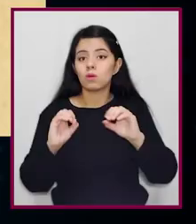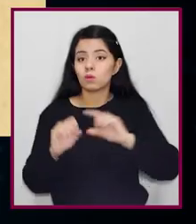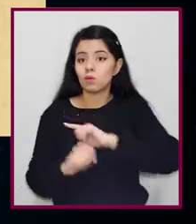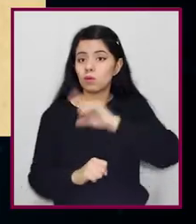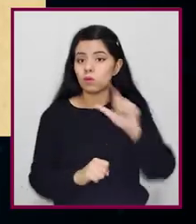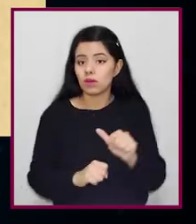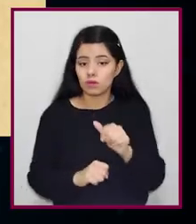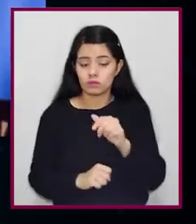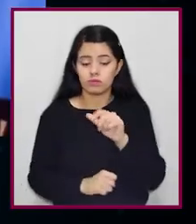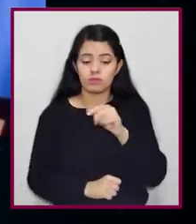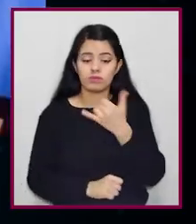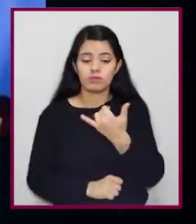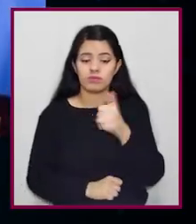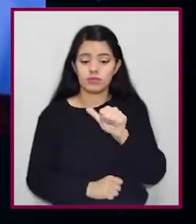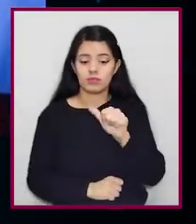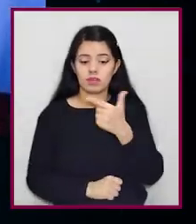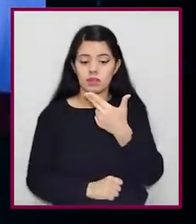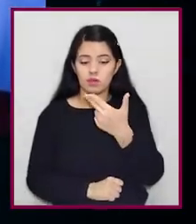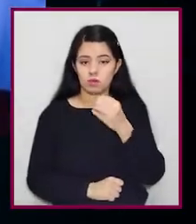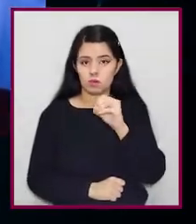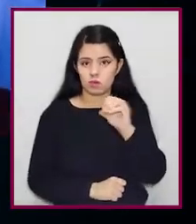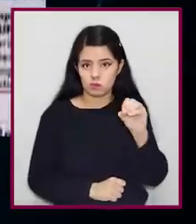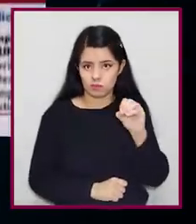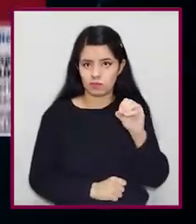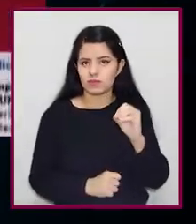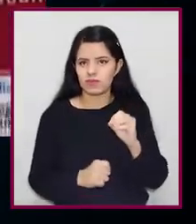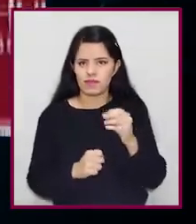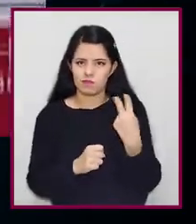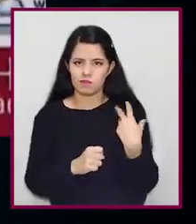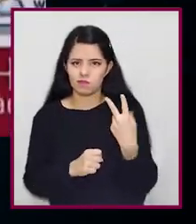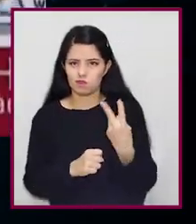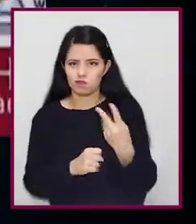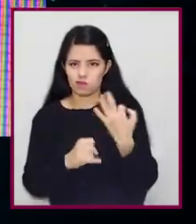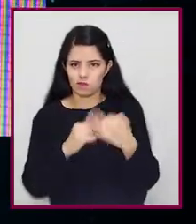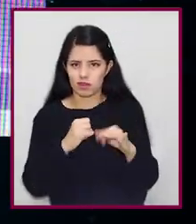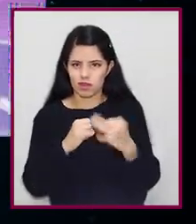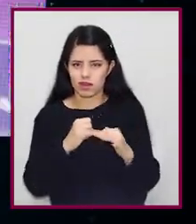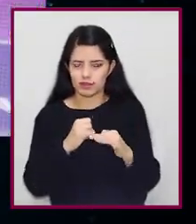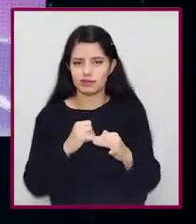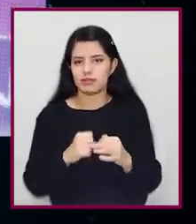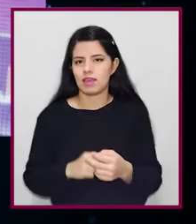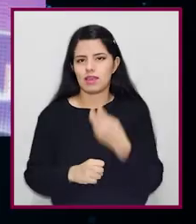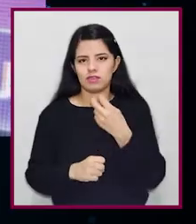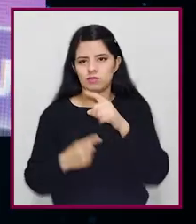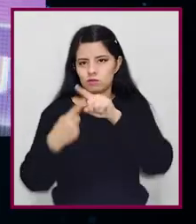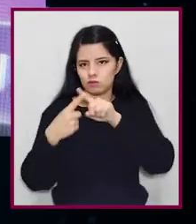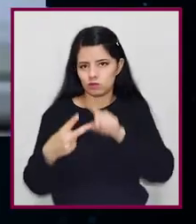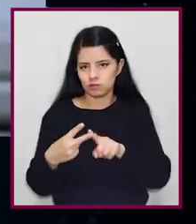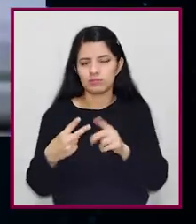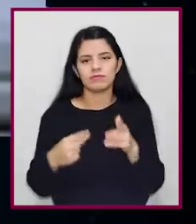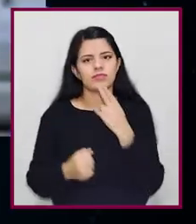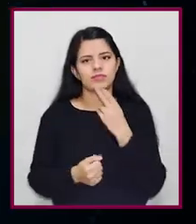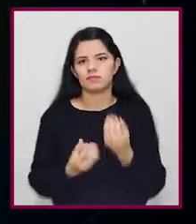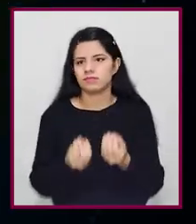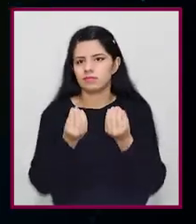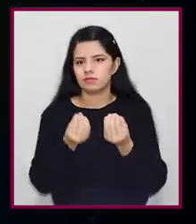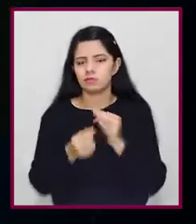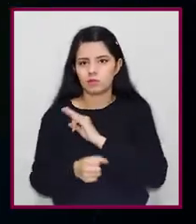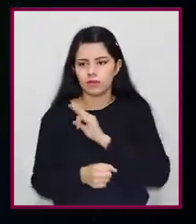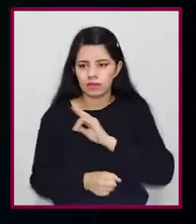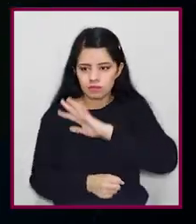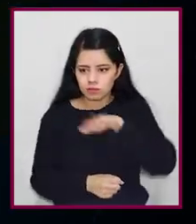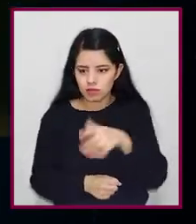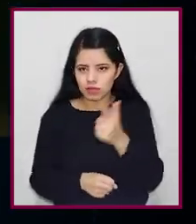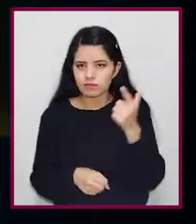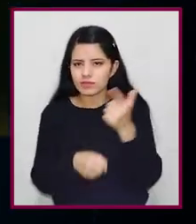Yahoo. Estos dos últimos, reconocidos como los primeros grandes buscadores que hacían posible la localización de información